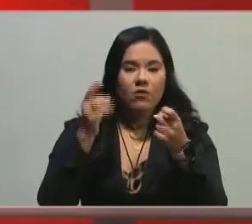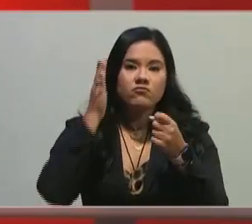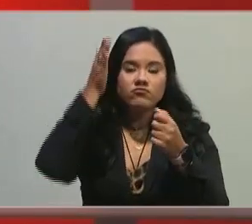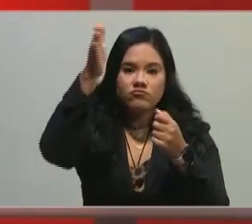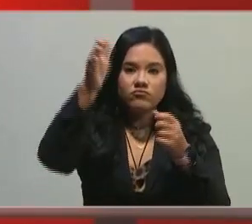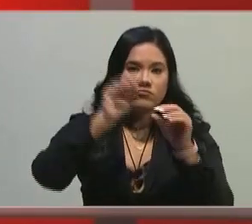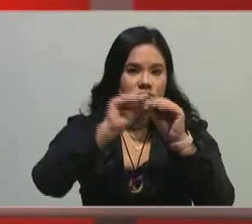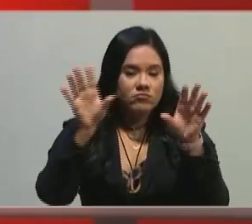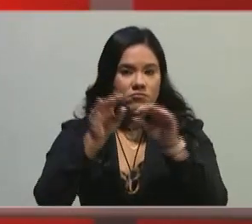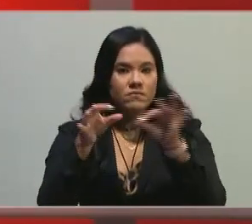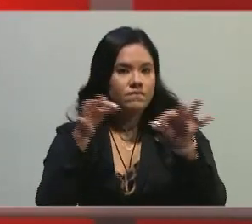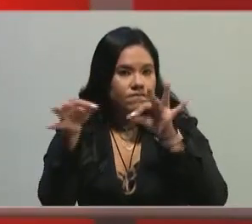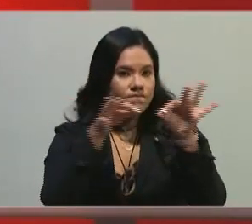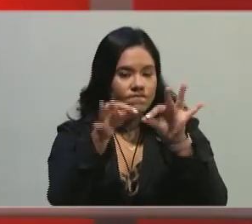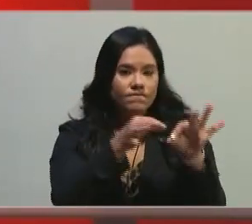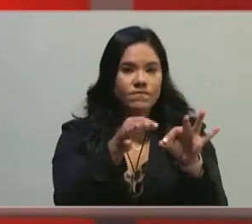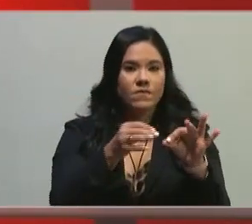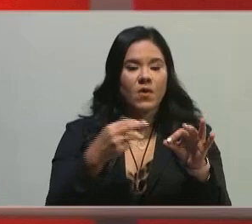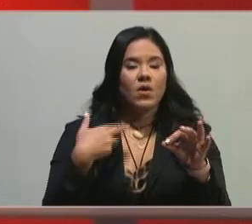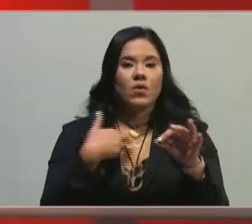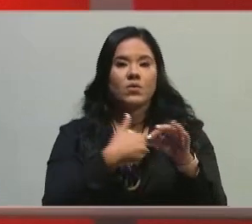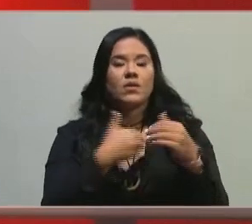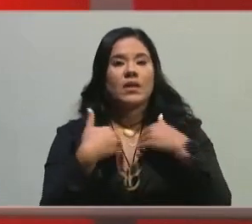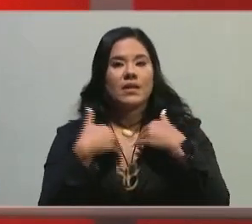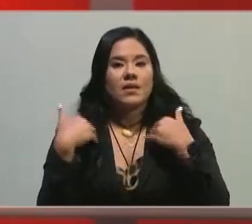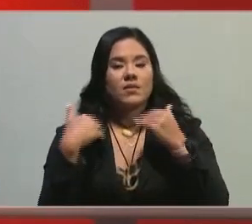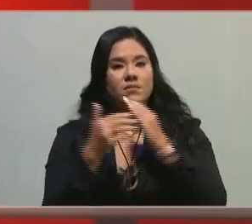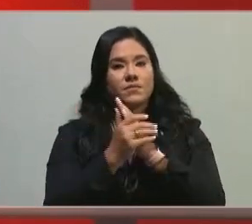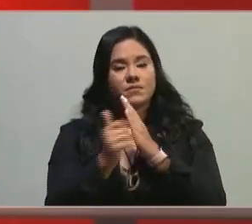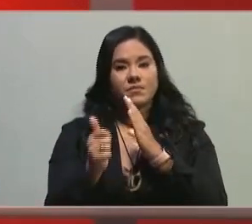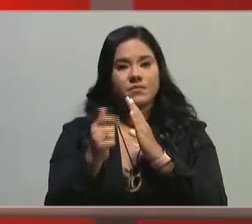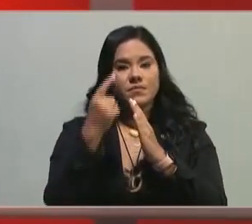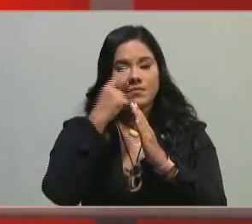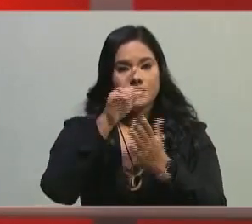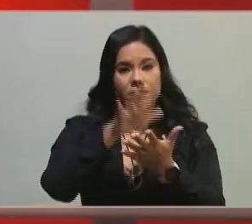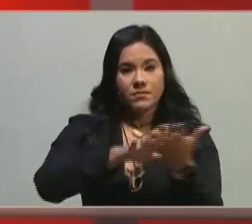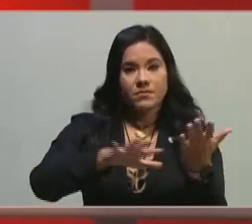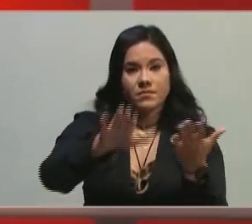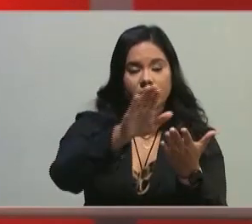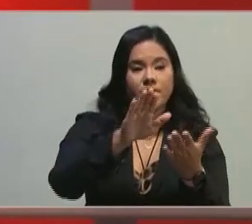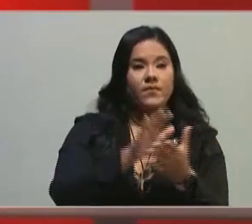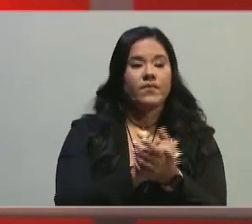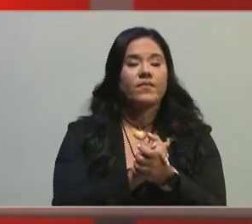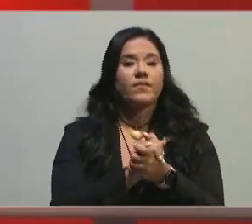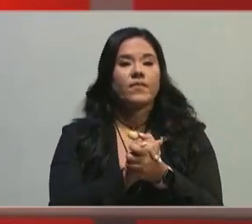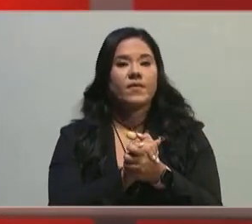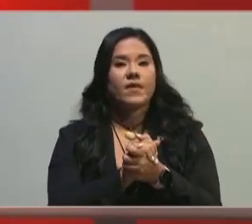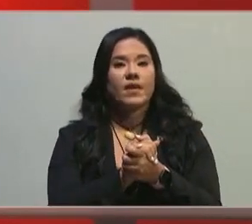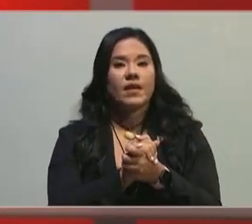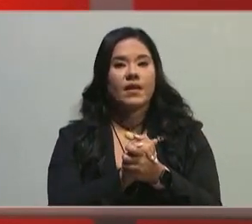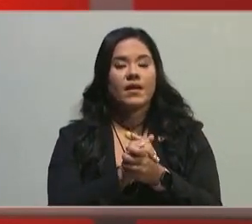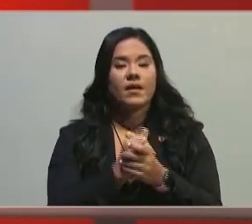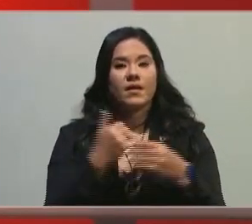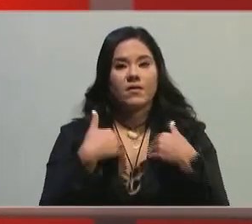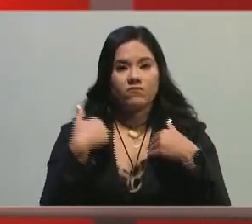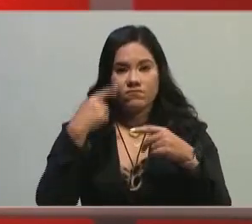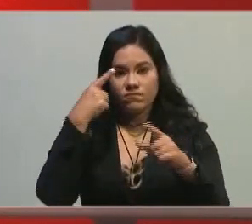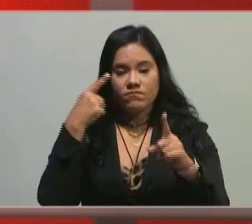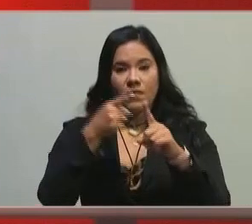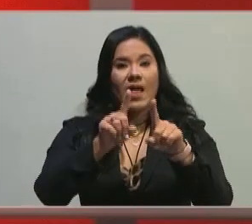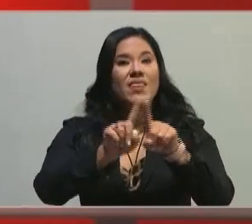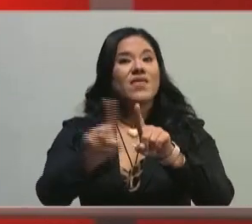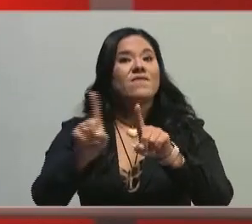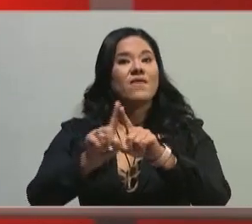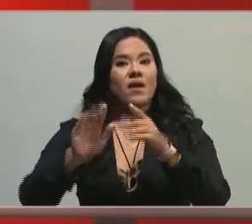ya nosotros tenemos pecaderia de mi barrio que hemos impactado y hemos colocado en diferentes